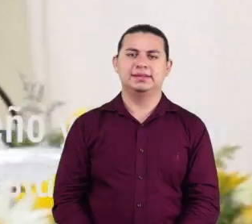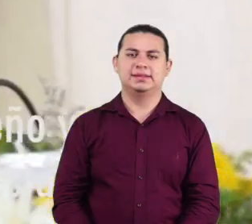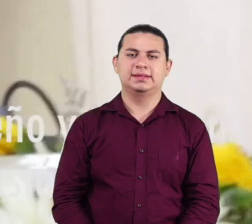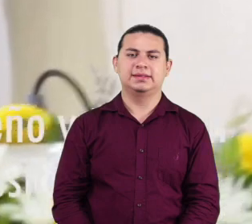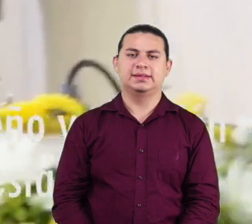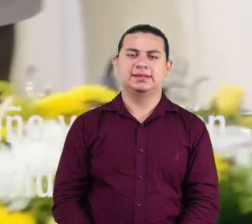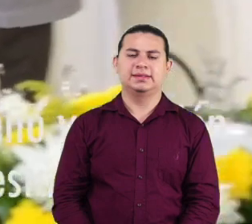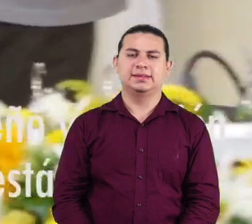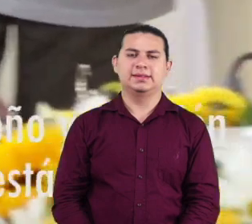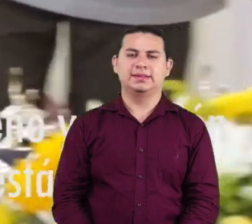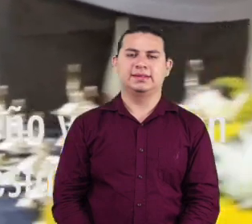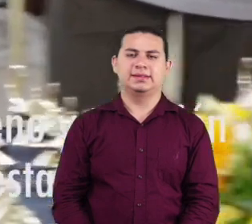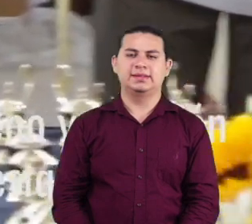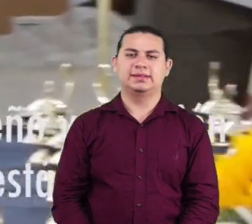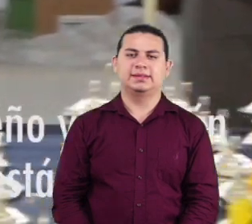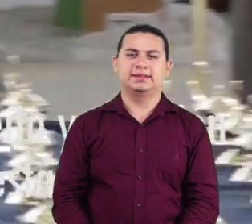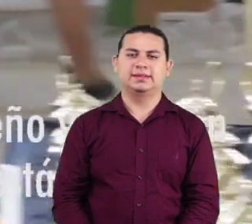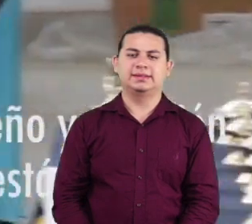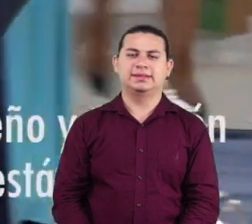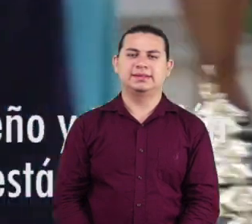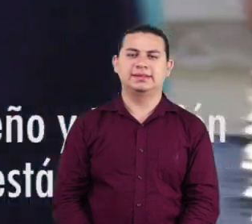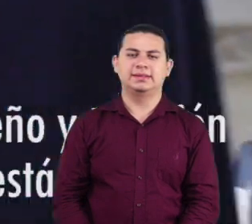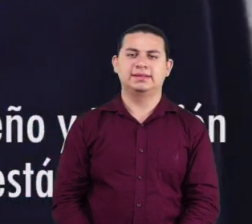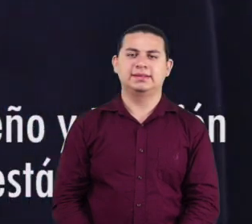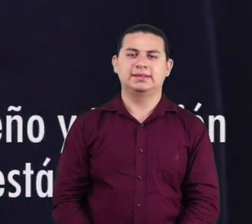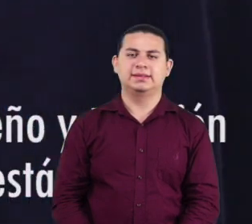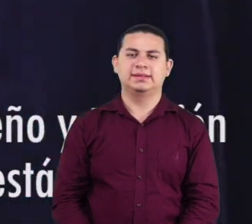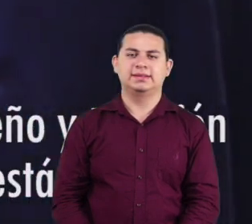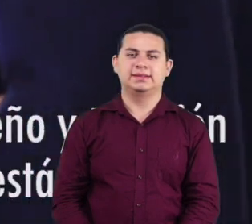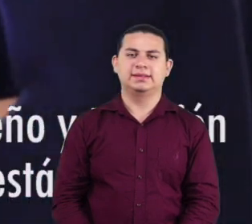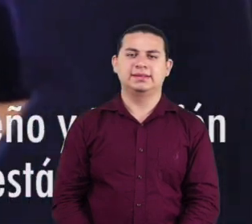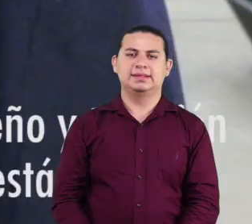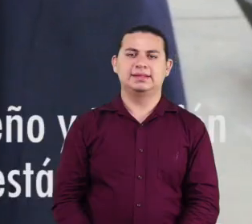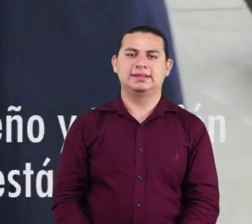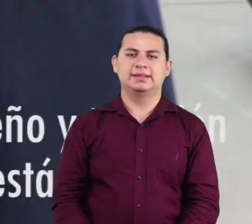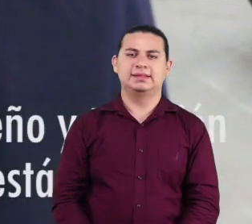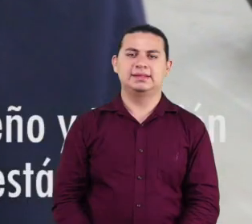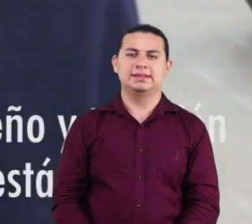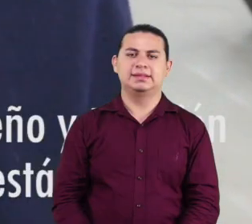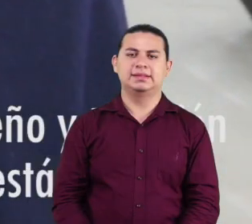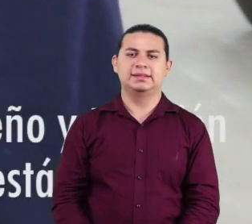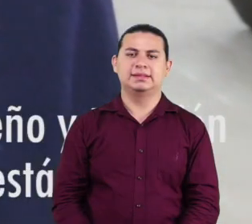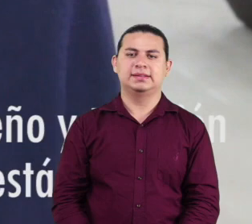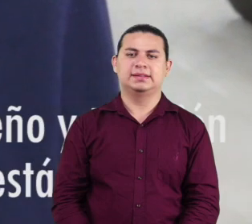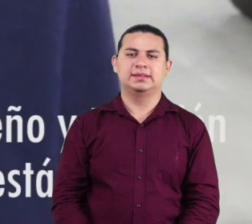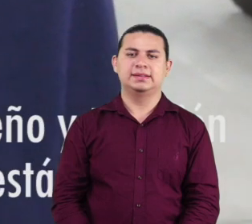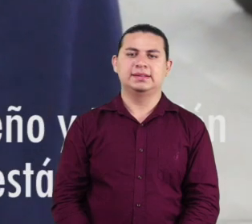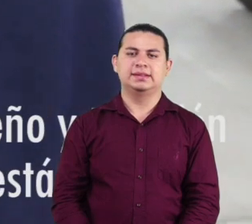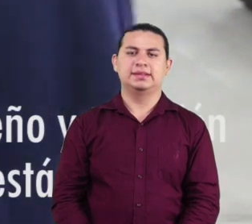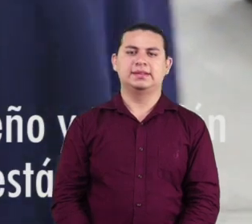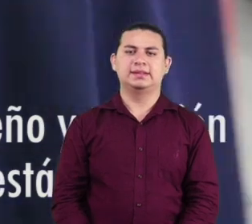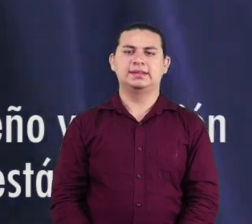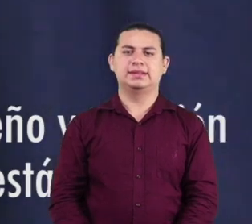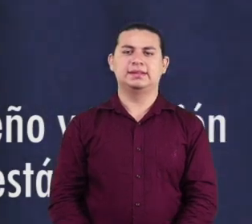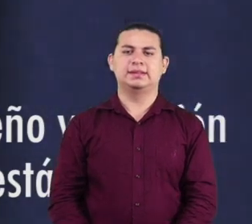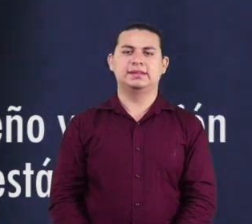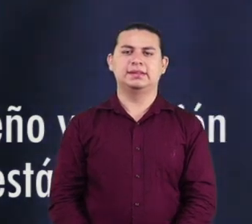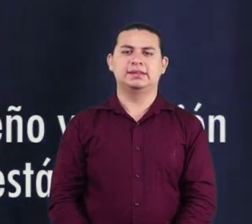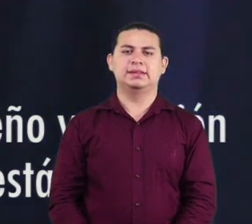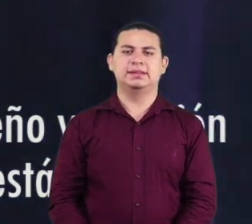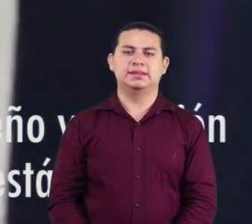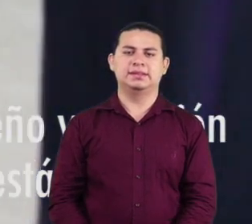cuachata y ubari, nikitsi payu, nikitsi hue mayu, nikitsi hue cua, chanchena, yura, cuachata y nikitsi,